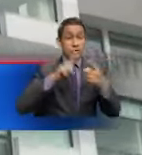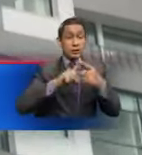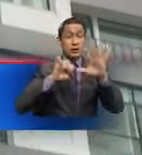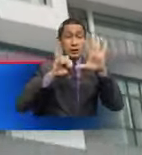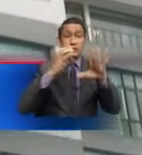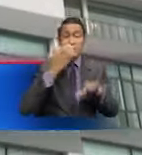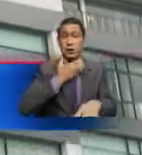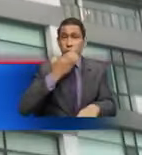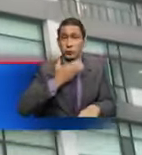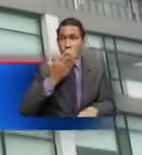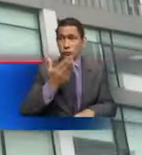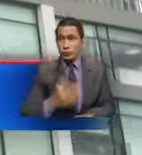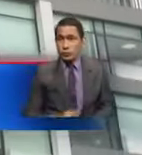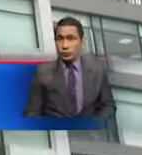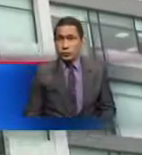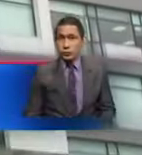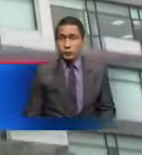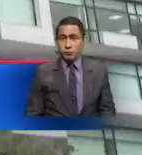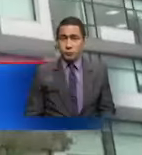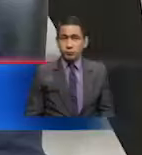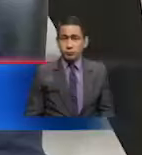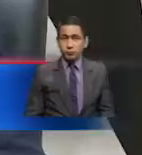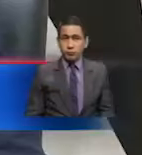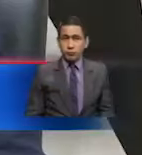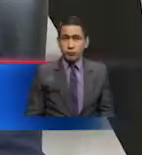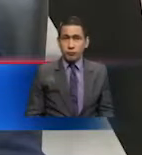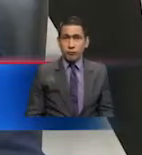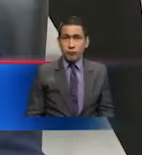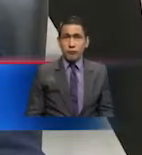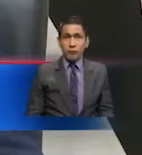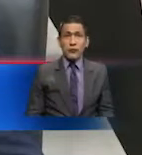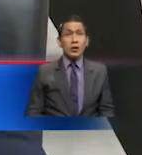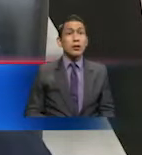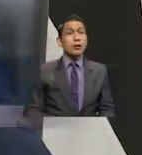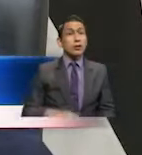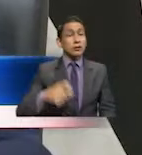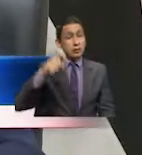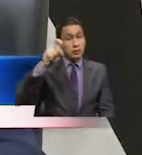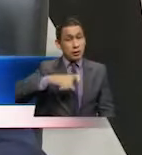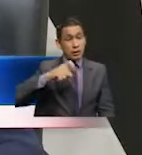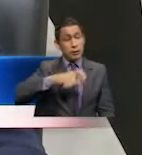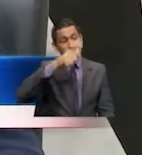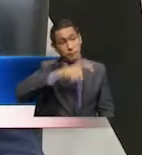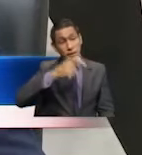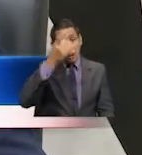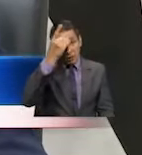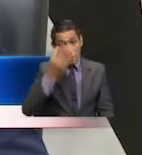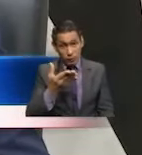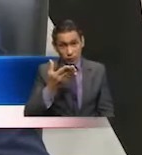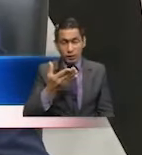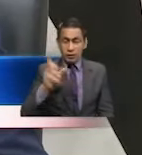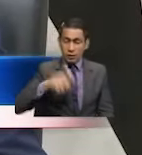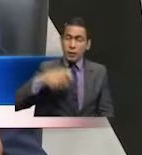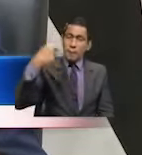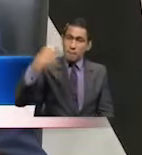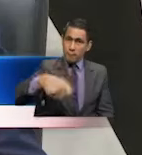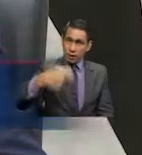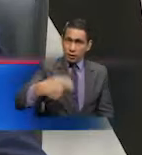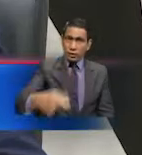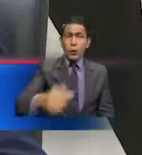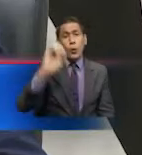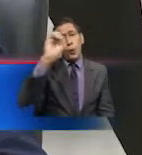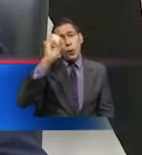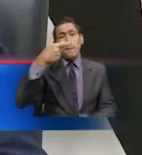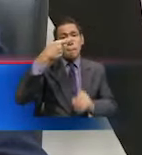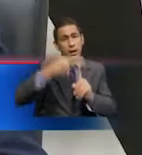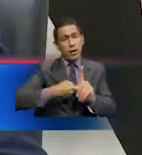agosto. El administrado, el coactivado, tiene que cancelar el saldo total del capital dentro de este plazo. Puede ser en forma general o puede ser en cuotas